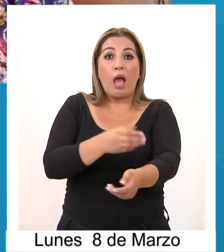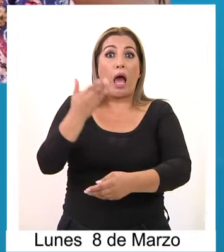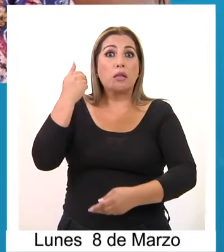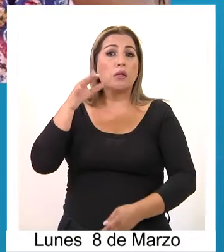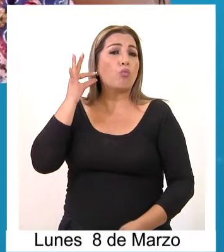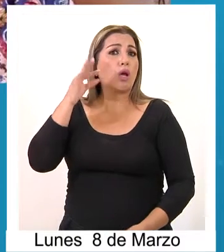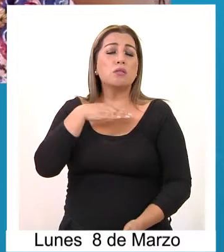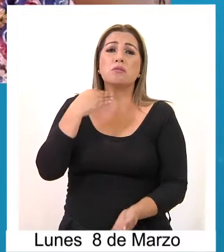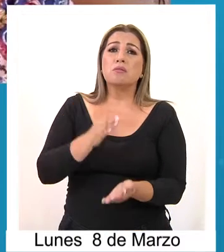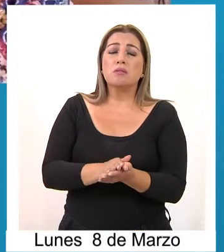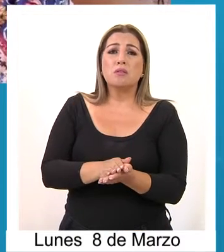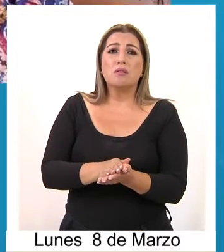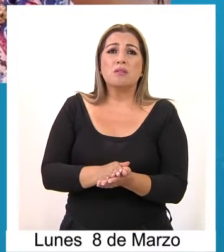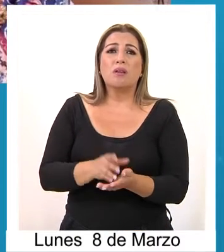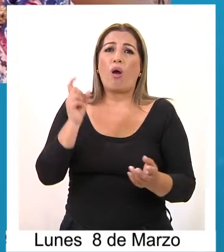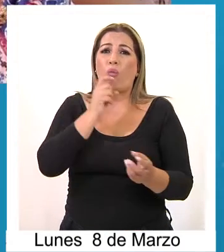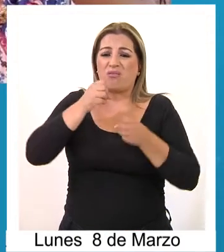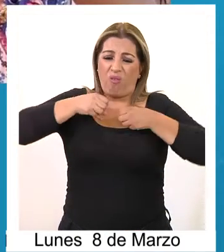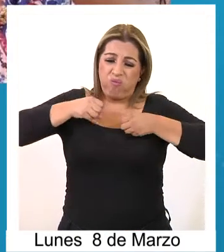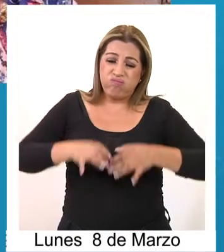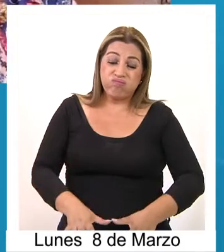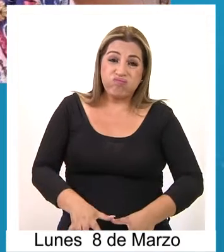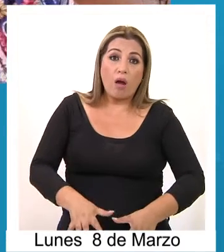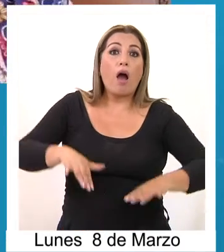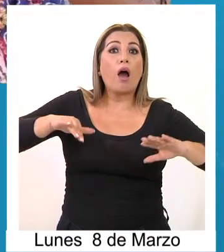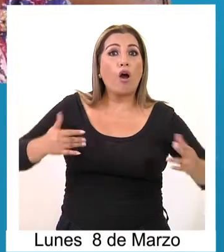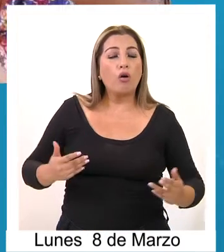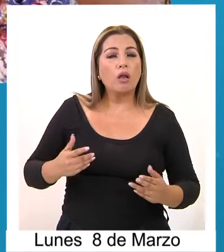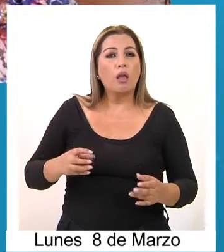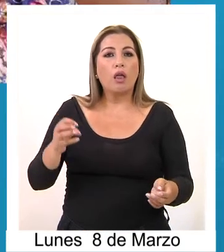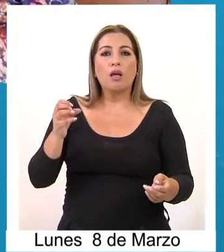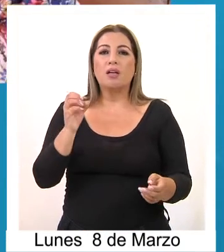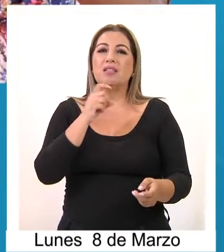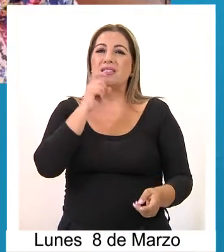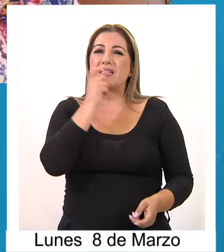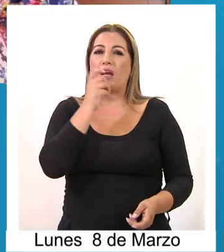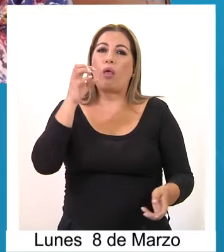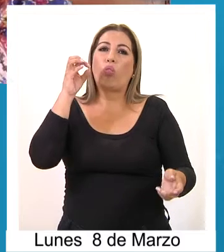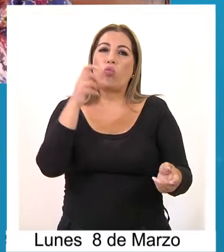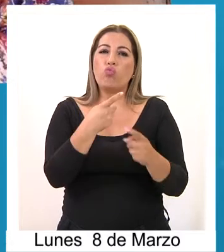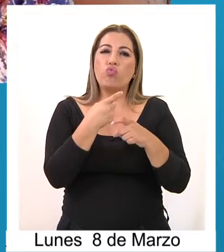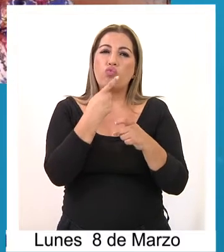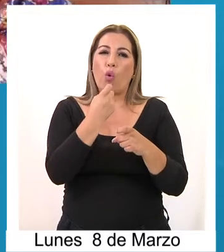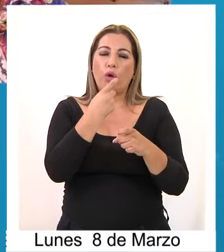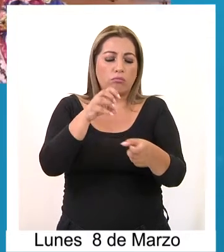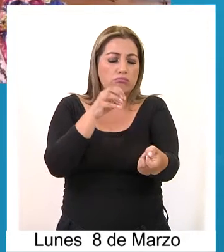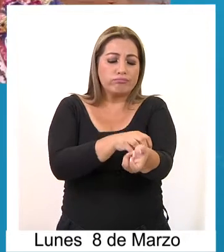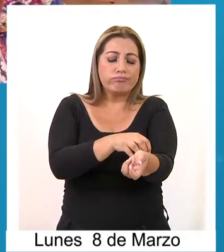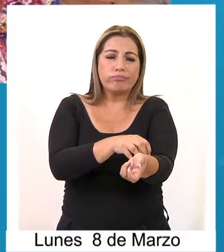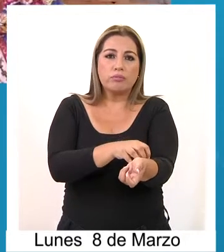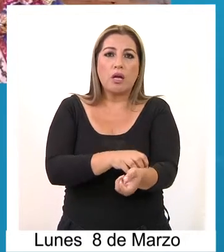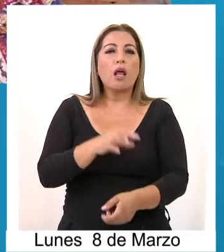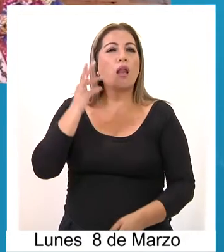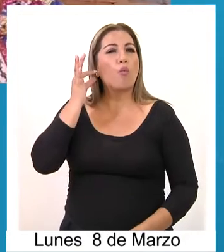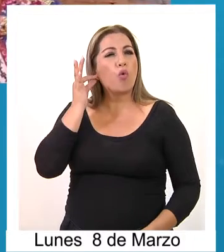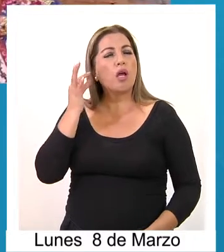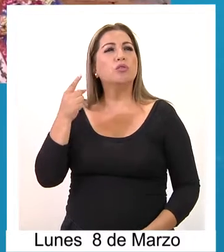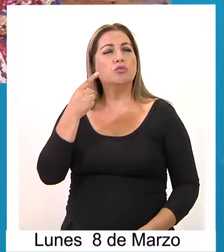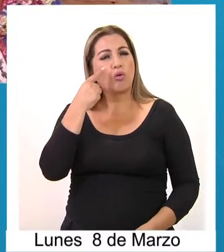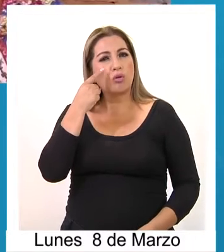y la evolución fue haciendo que tuviéramos más factores de coagulación. La mujer que conozco yo el caso